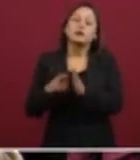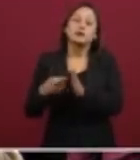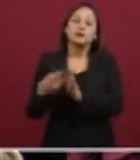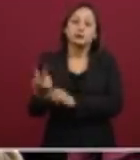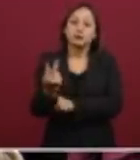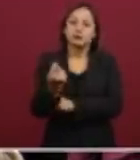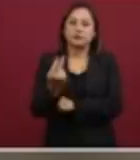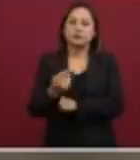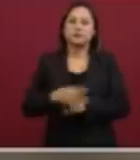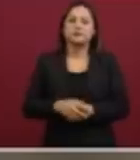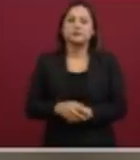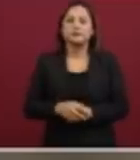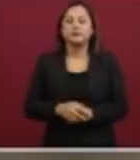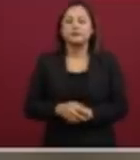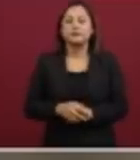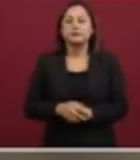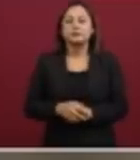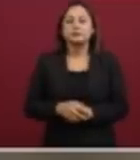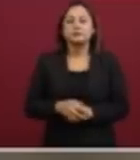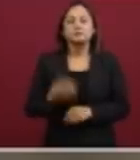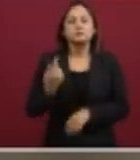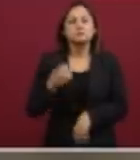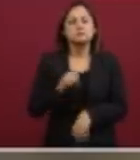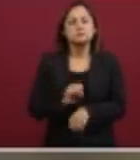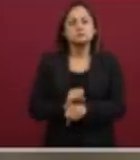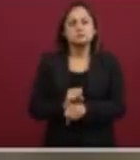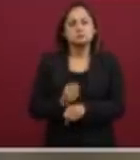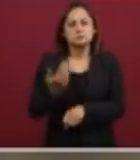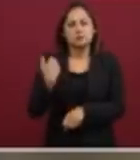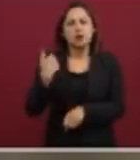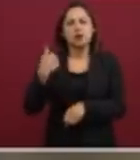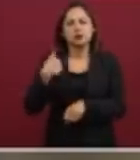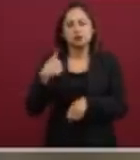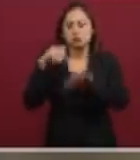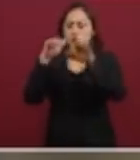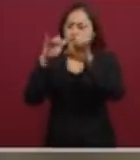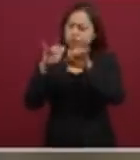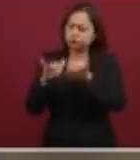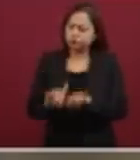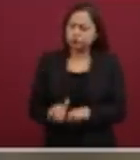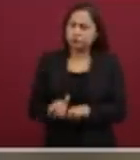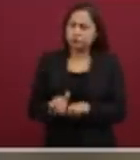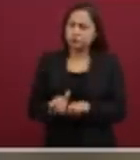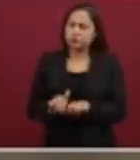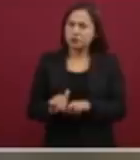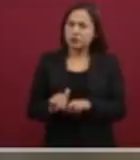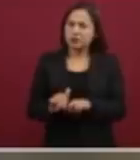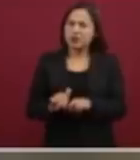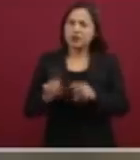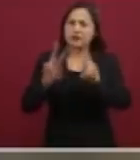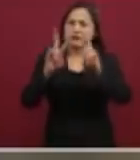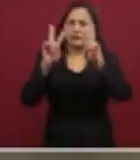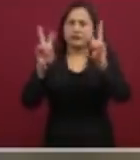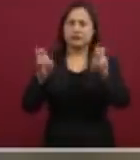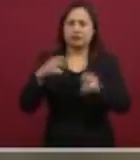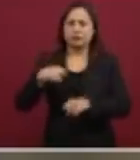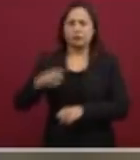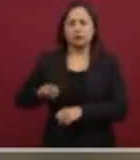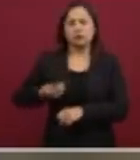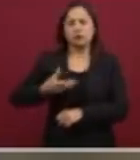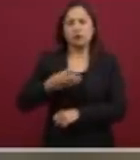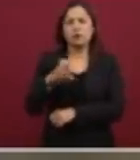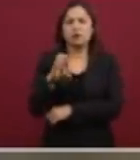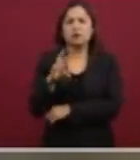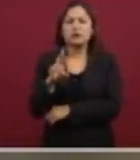El fin de semana pasado escribí sobre algo que titulé Crisis